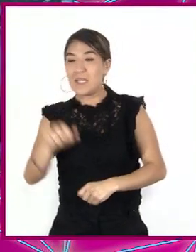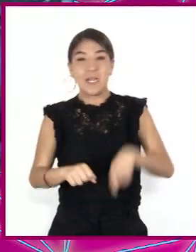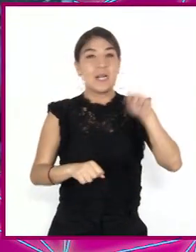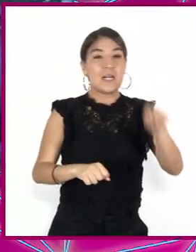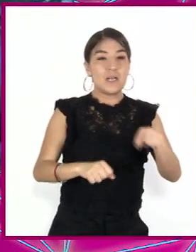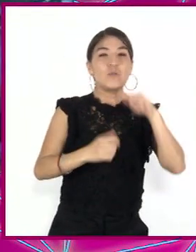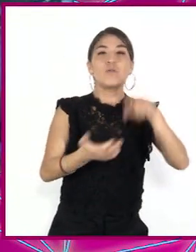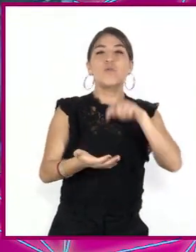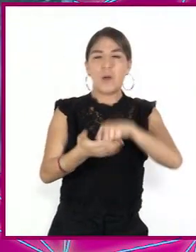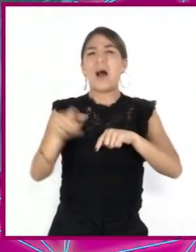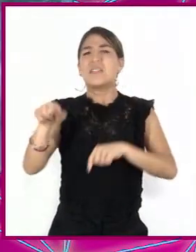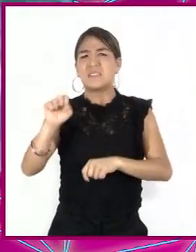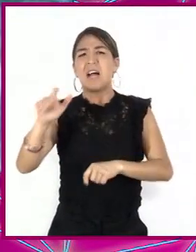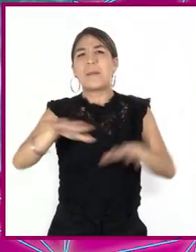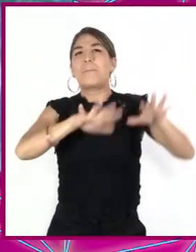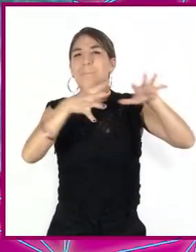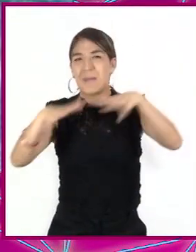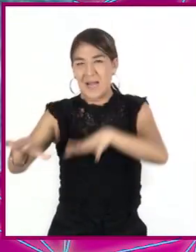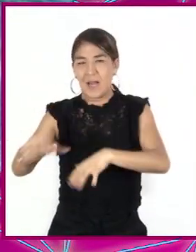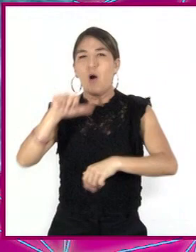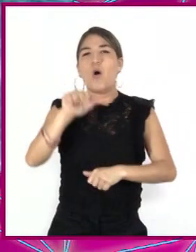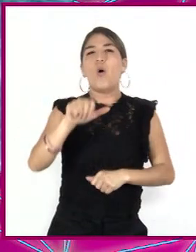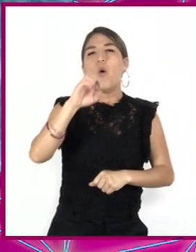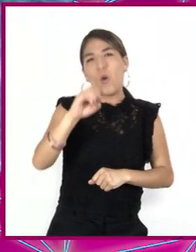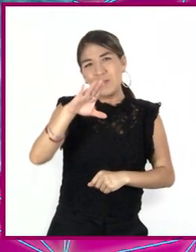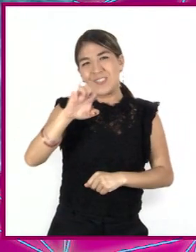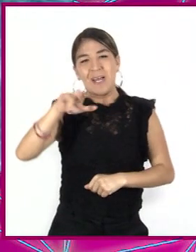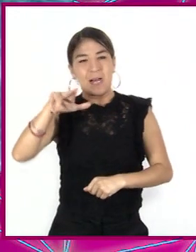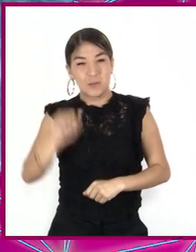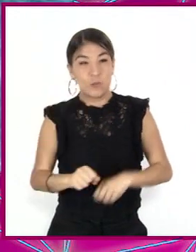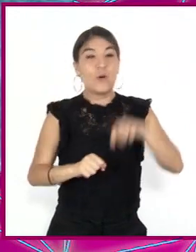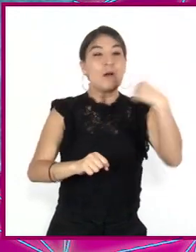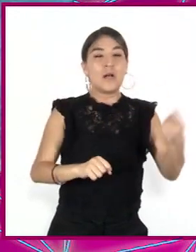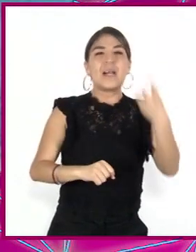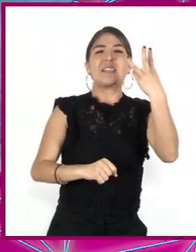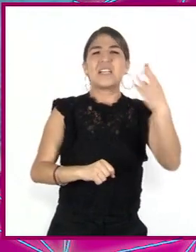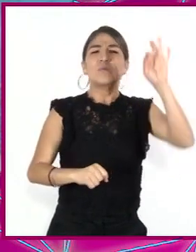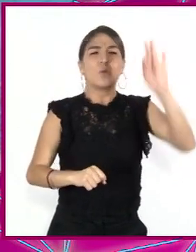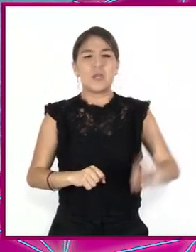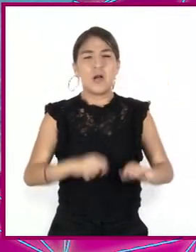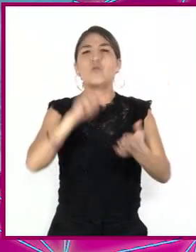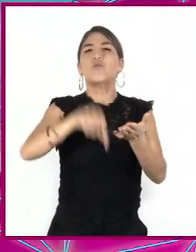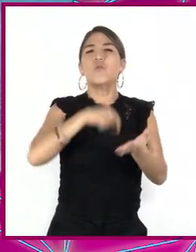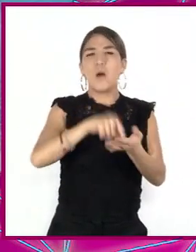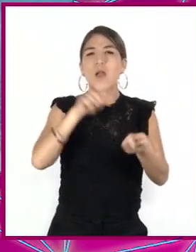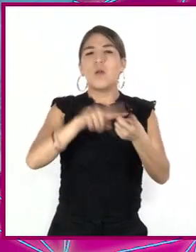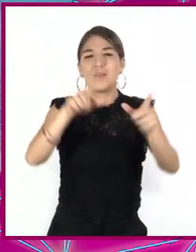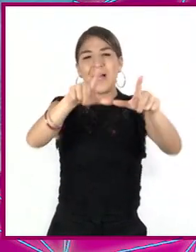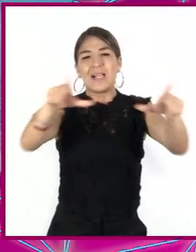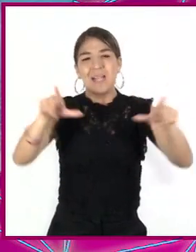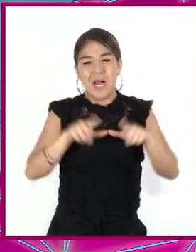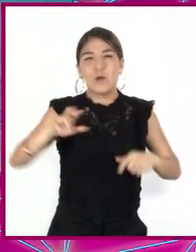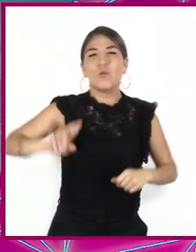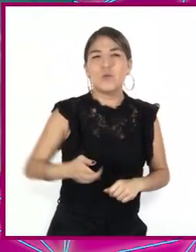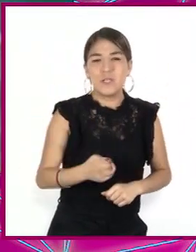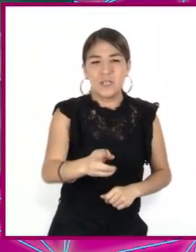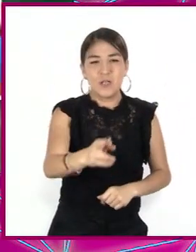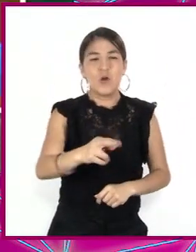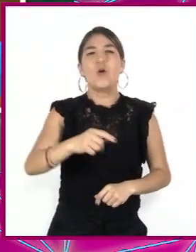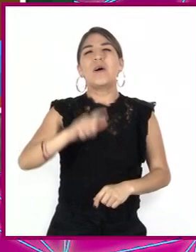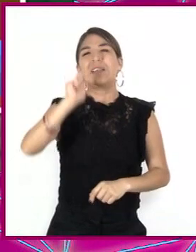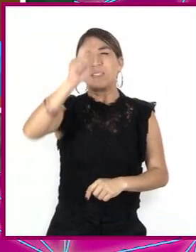mares y océanos, mientras que el 3% restante es agua dulce, contenida en ríos, lagos, lagunas y